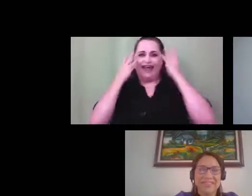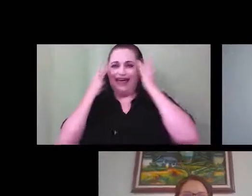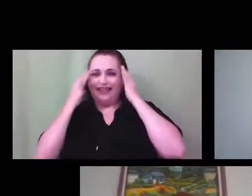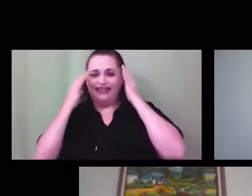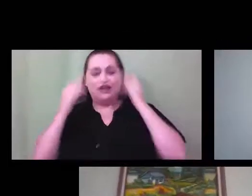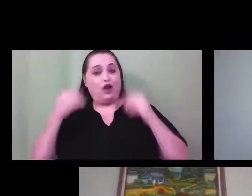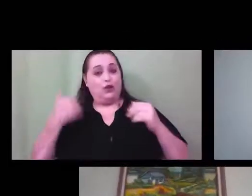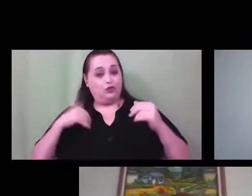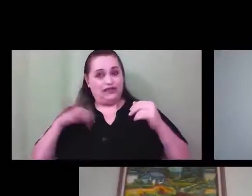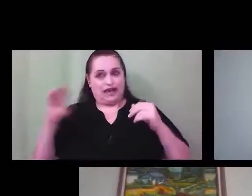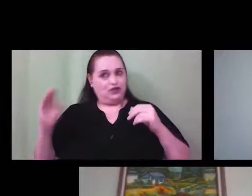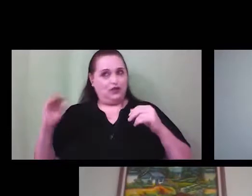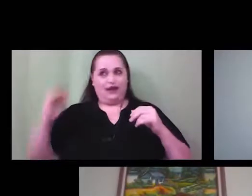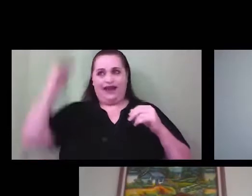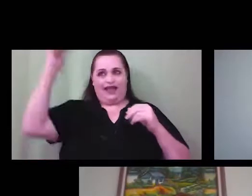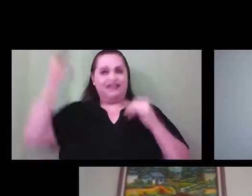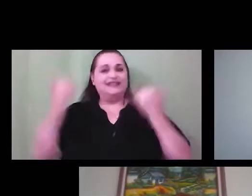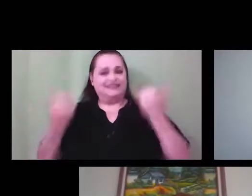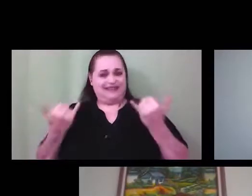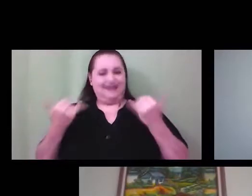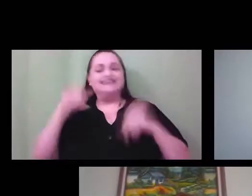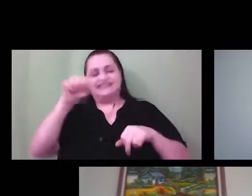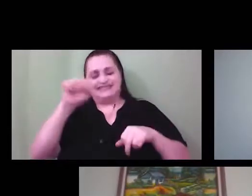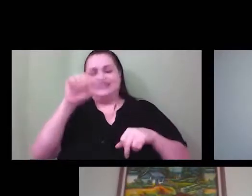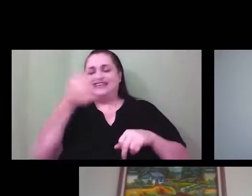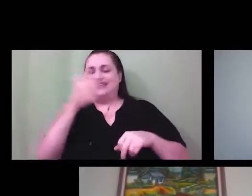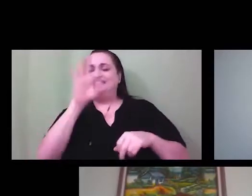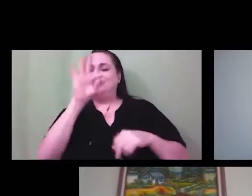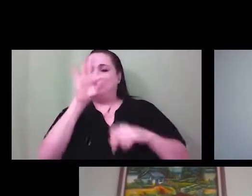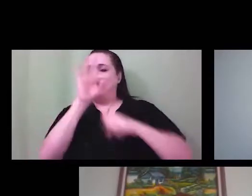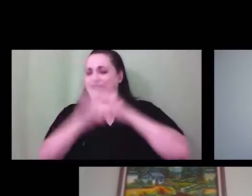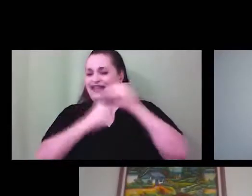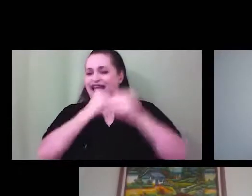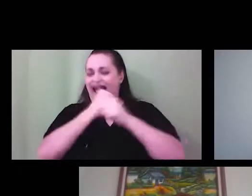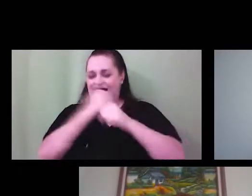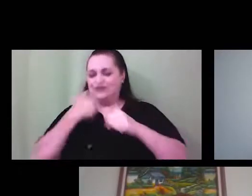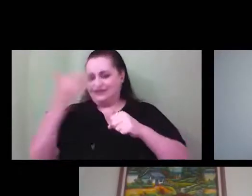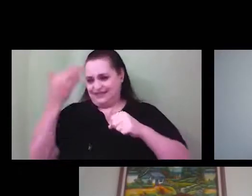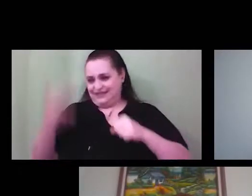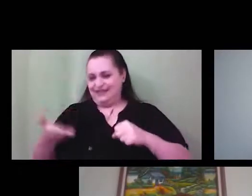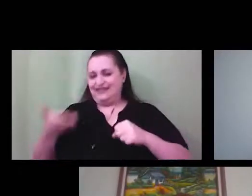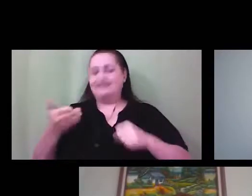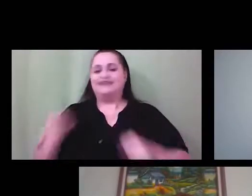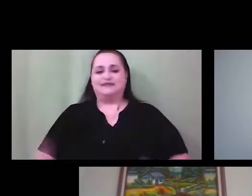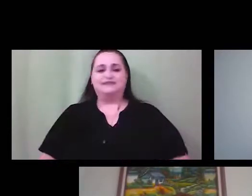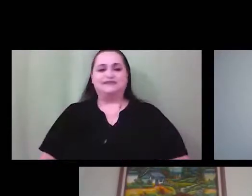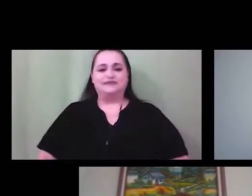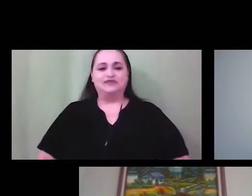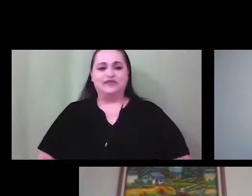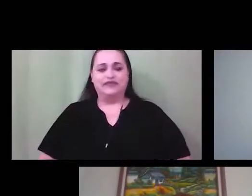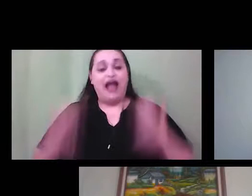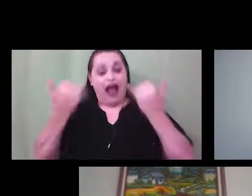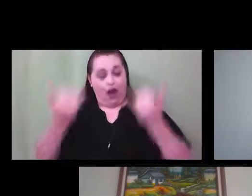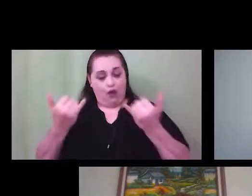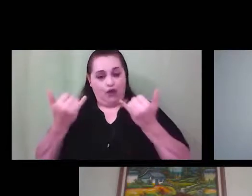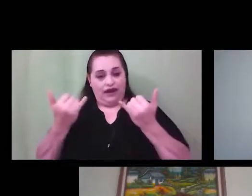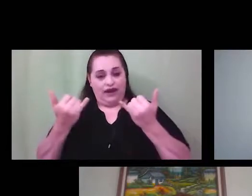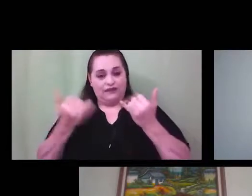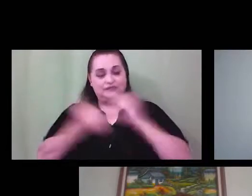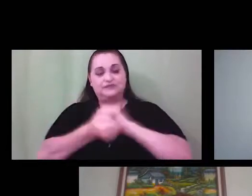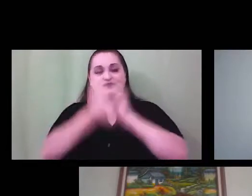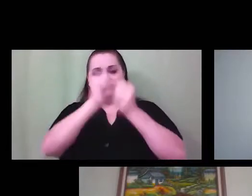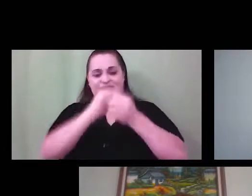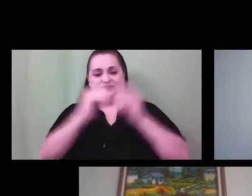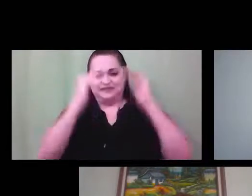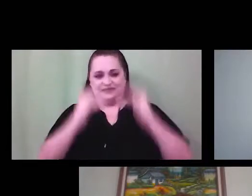ya, 12º año. 19 años tiene. Ya es un muchacho grande. Vámonos con el chico